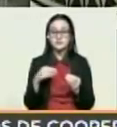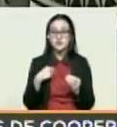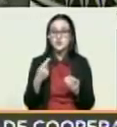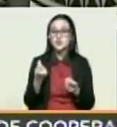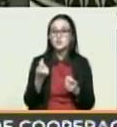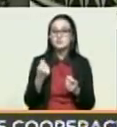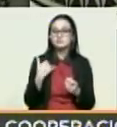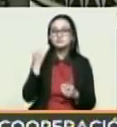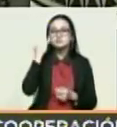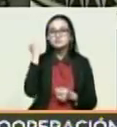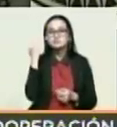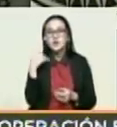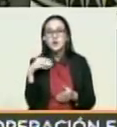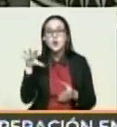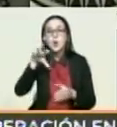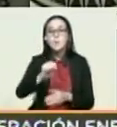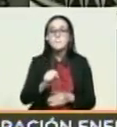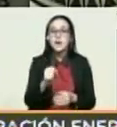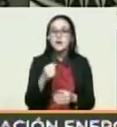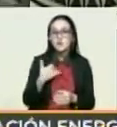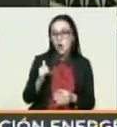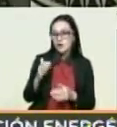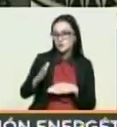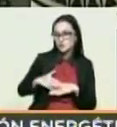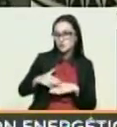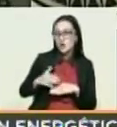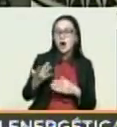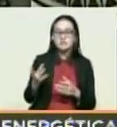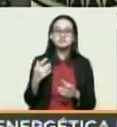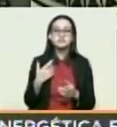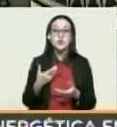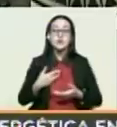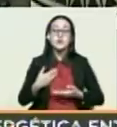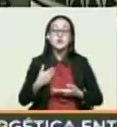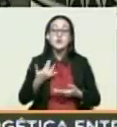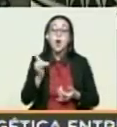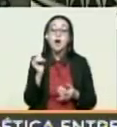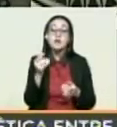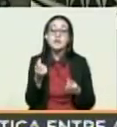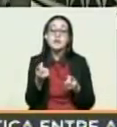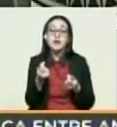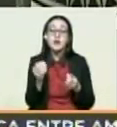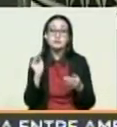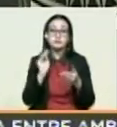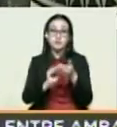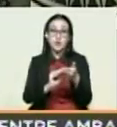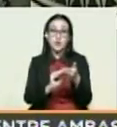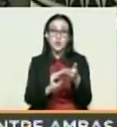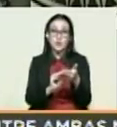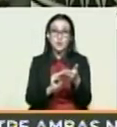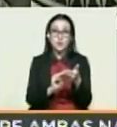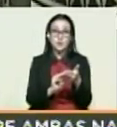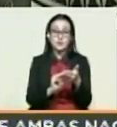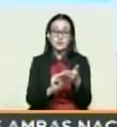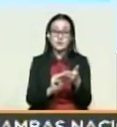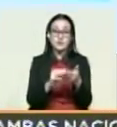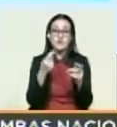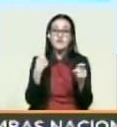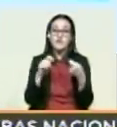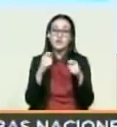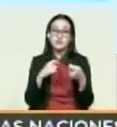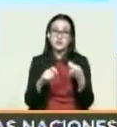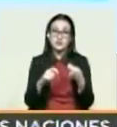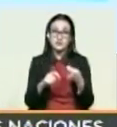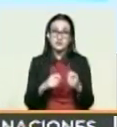es decir usted es la computadora de su casa lo que tienes que ofrecer ante él y con la venta de esas divisas